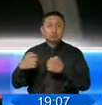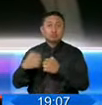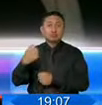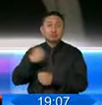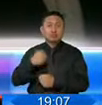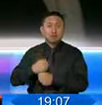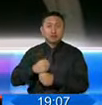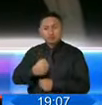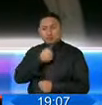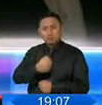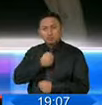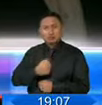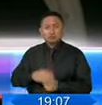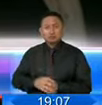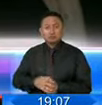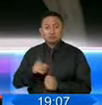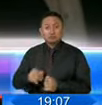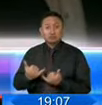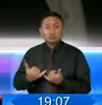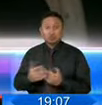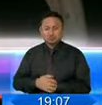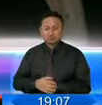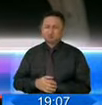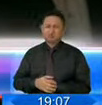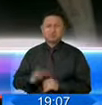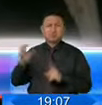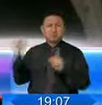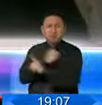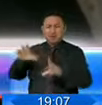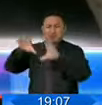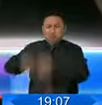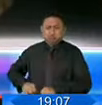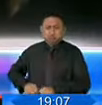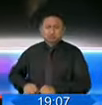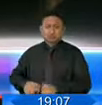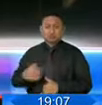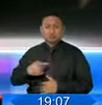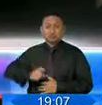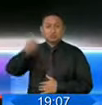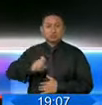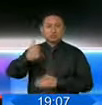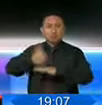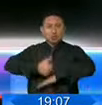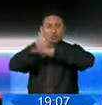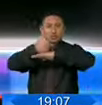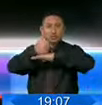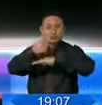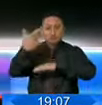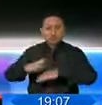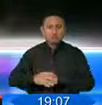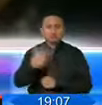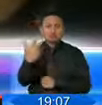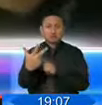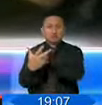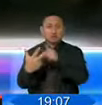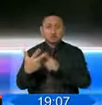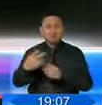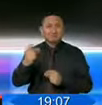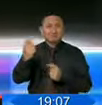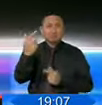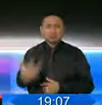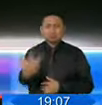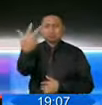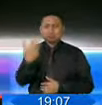trabajo periodístico que ha sido salvajemente secuestrado, y estamos exigiendo a las autoridades que nos devuelvan lo más